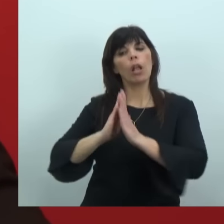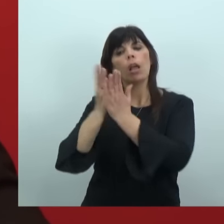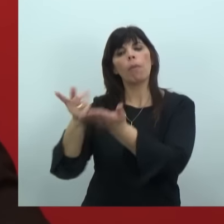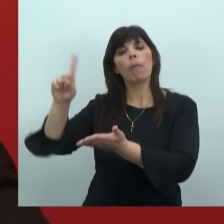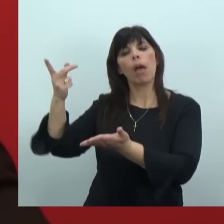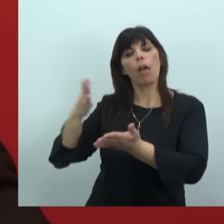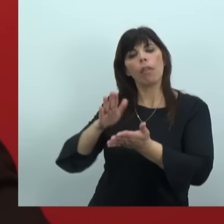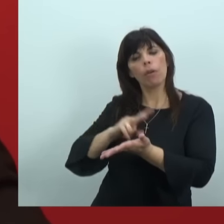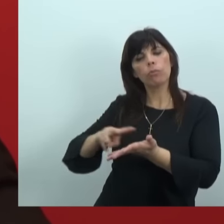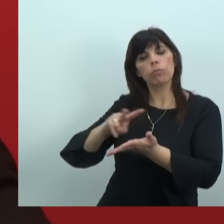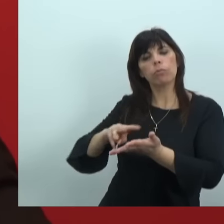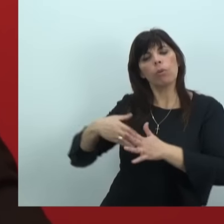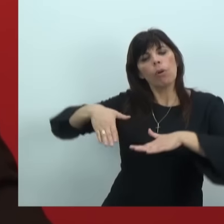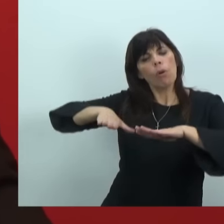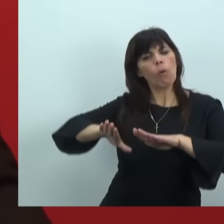Dios.